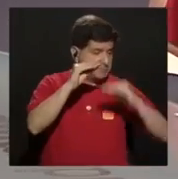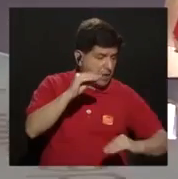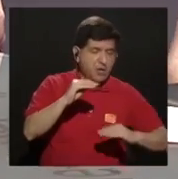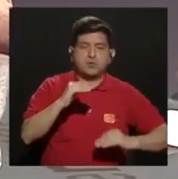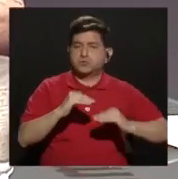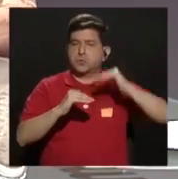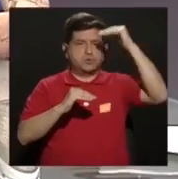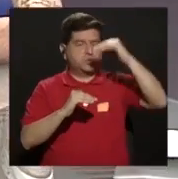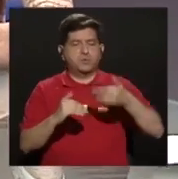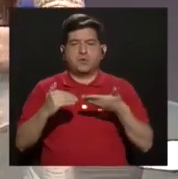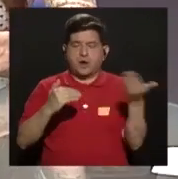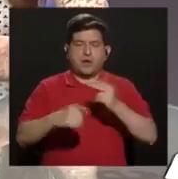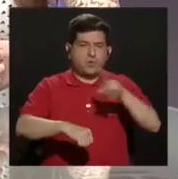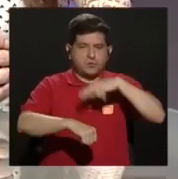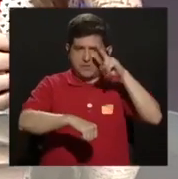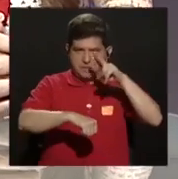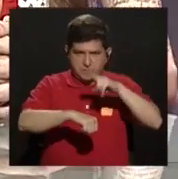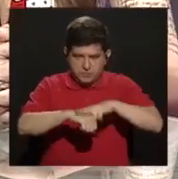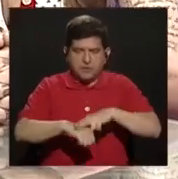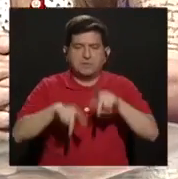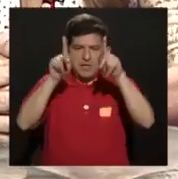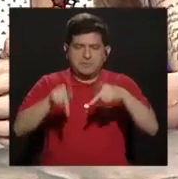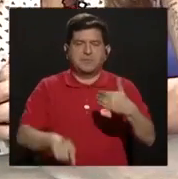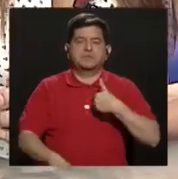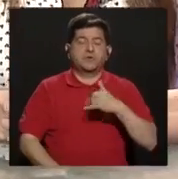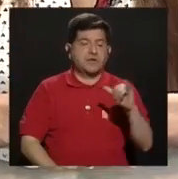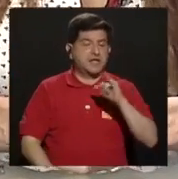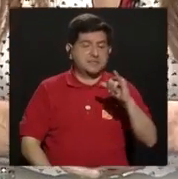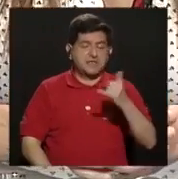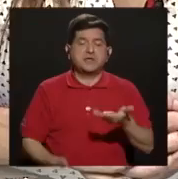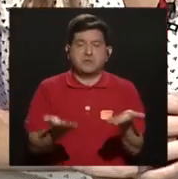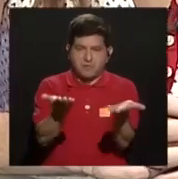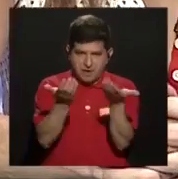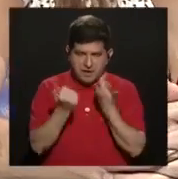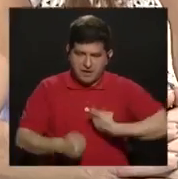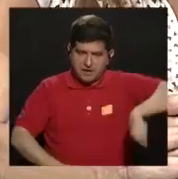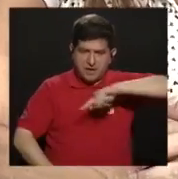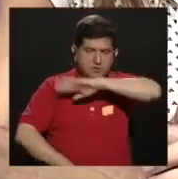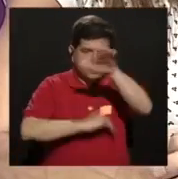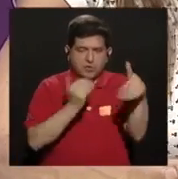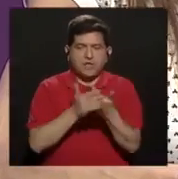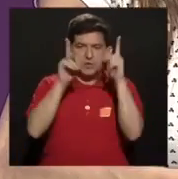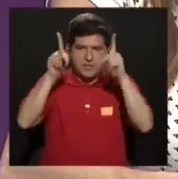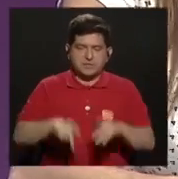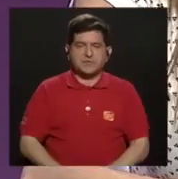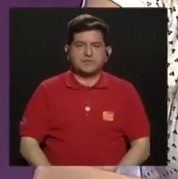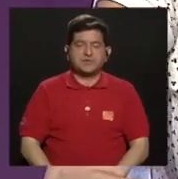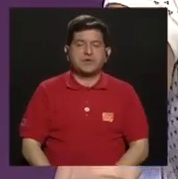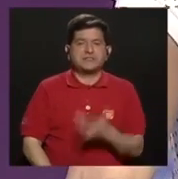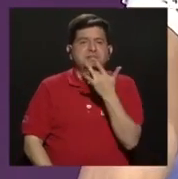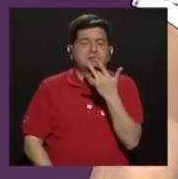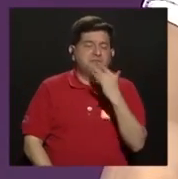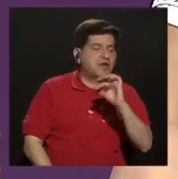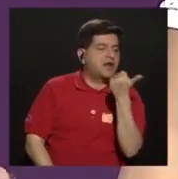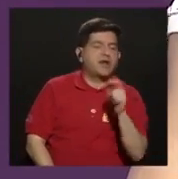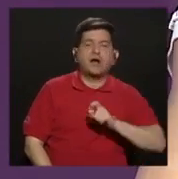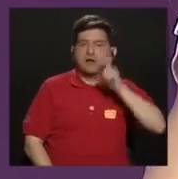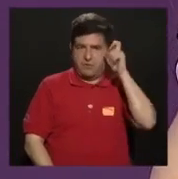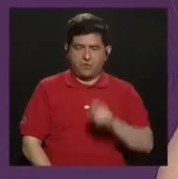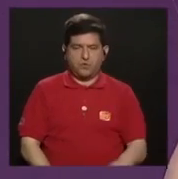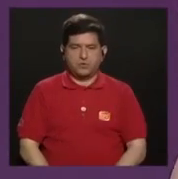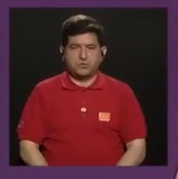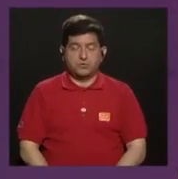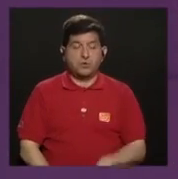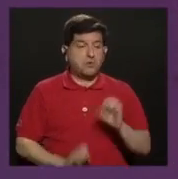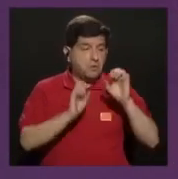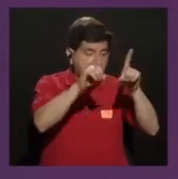que tienen las personas normales, nosotros queremos todas las mismas cosas que tienen todos los heterosexuales, ya, no pedimos más cosas que tener